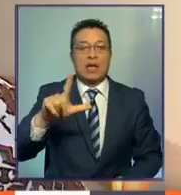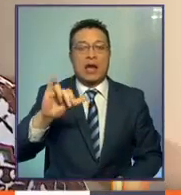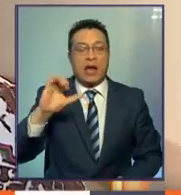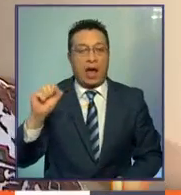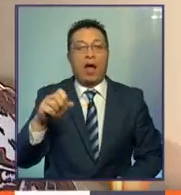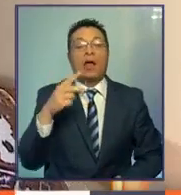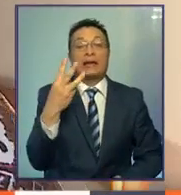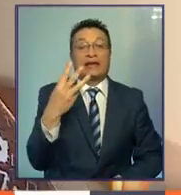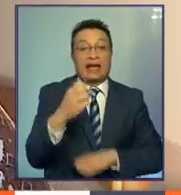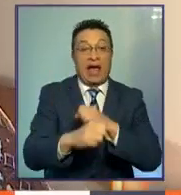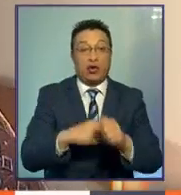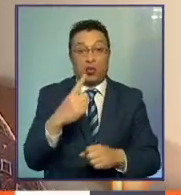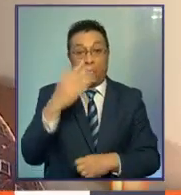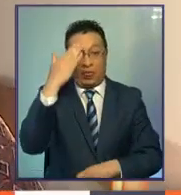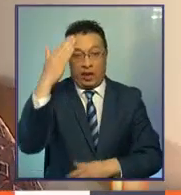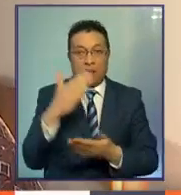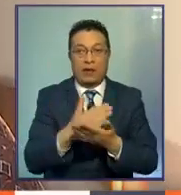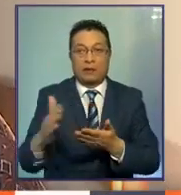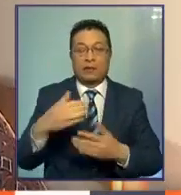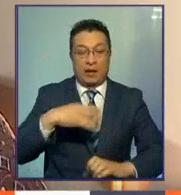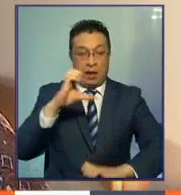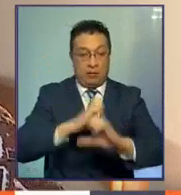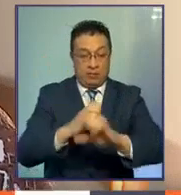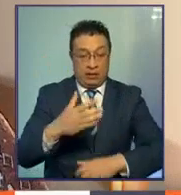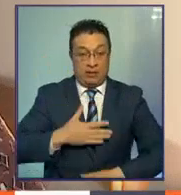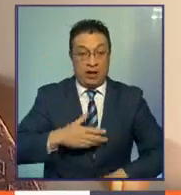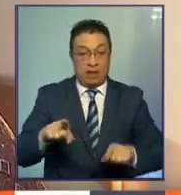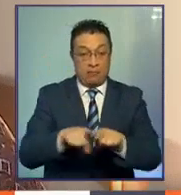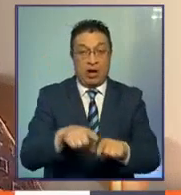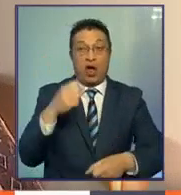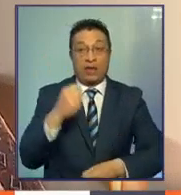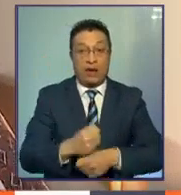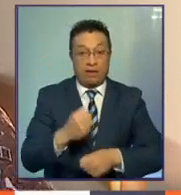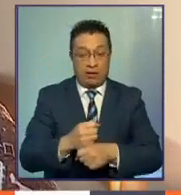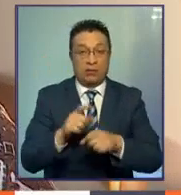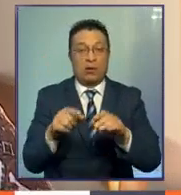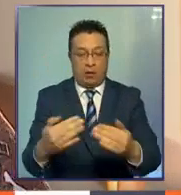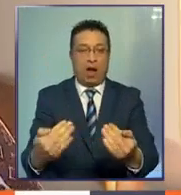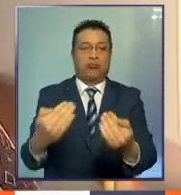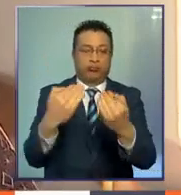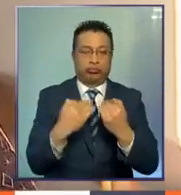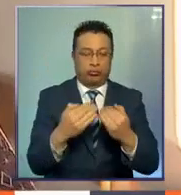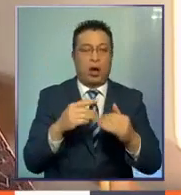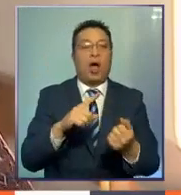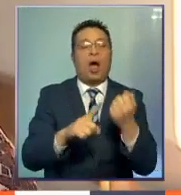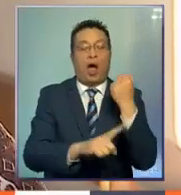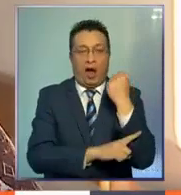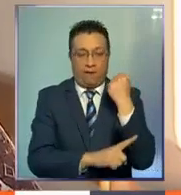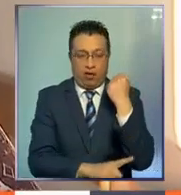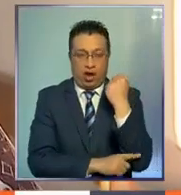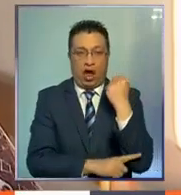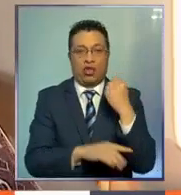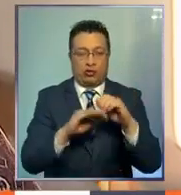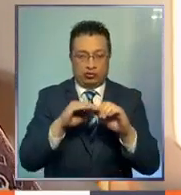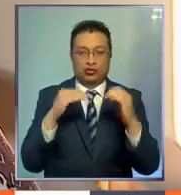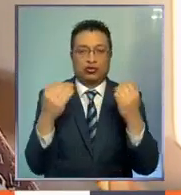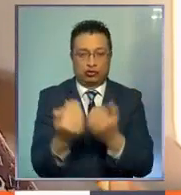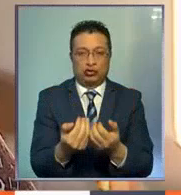adelante. La empresa donde mi hermano trabaja va a prestar todo el apoyo de abogados para